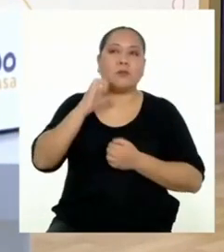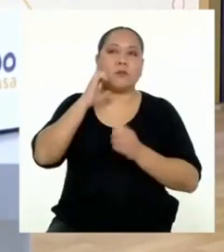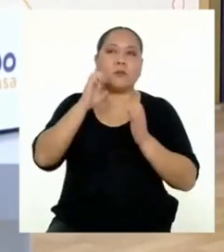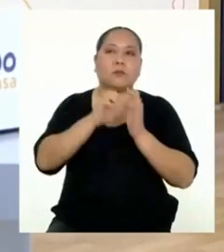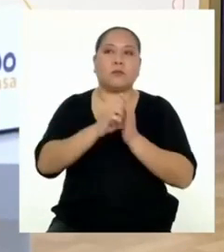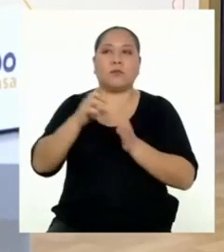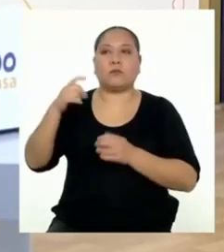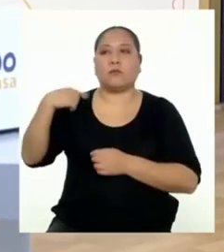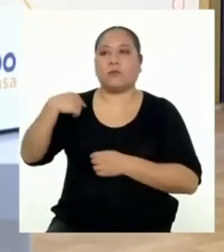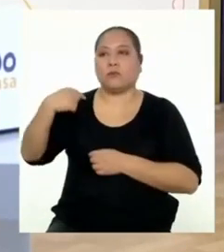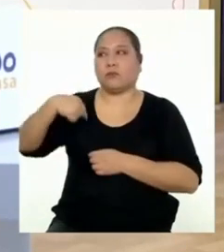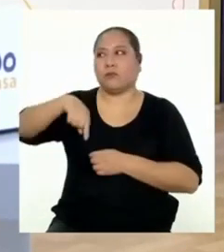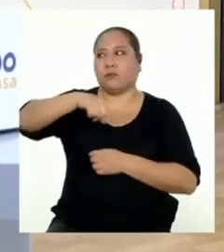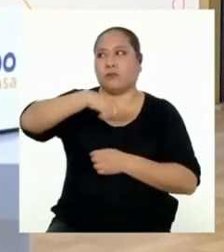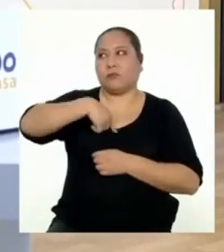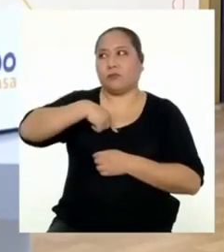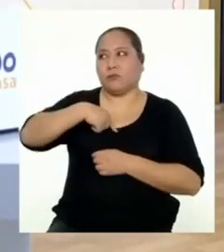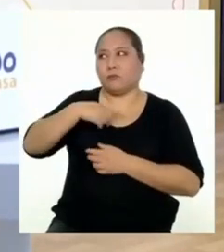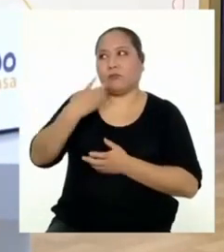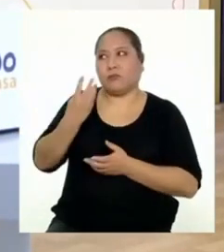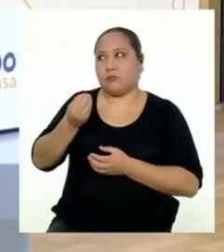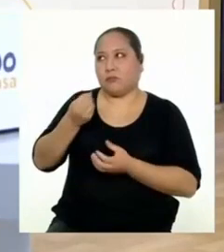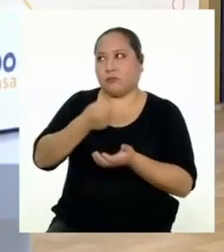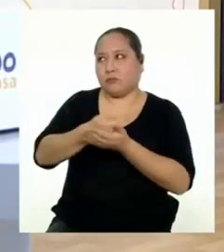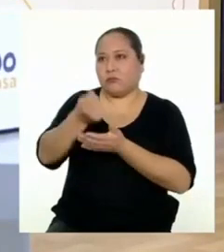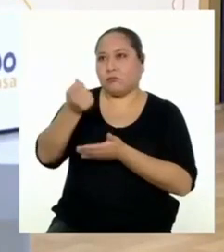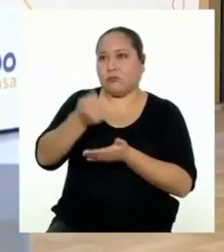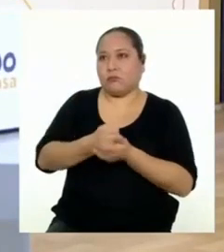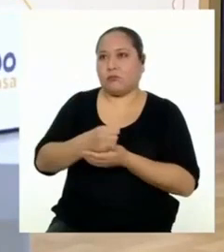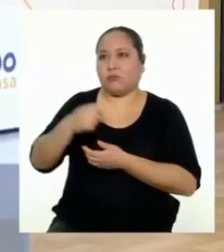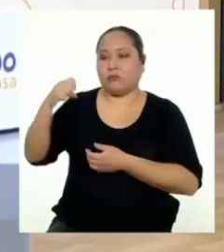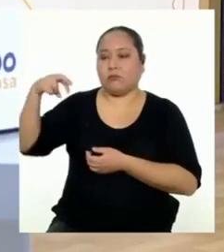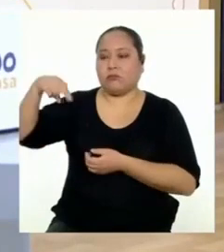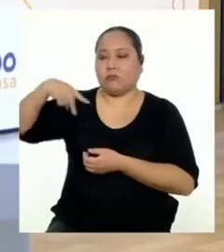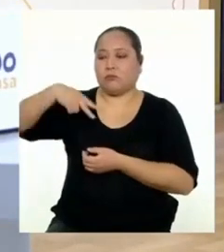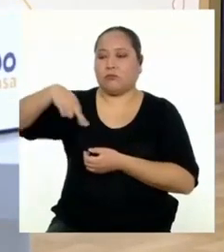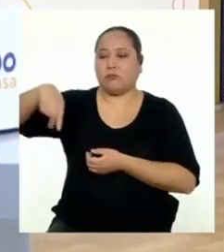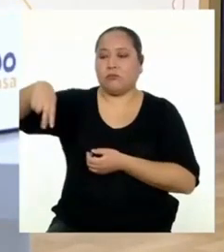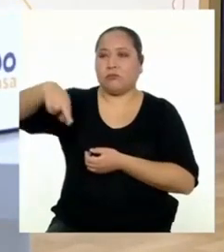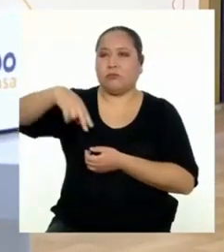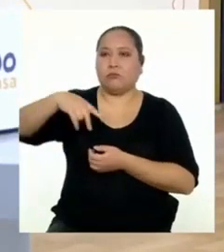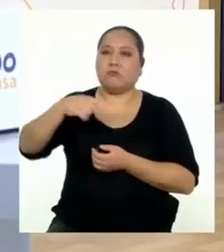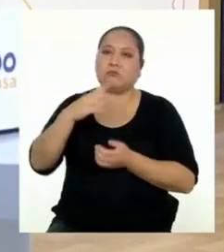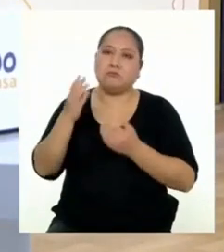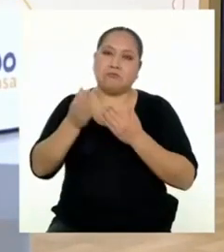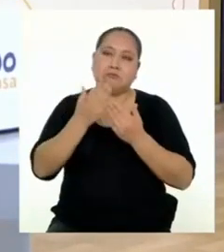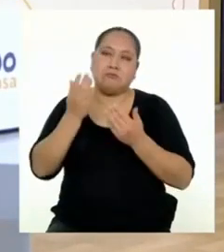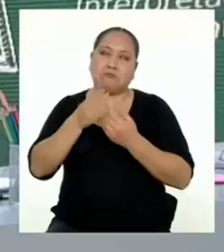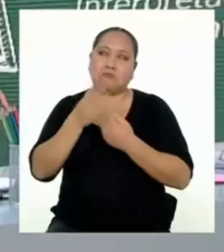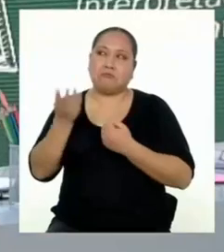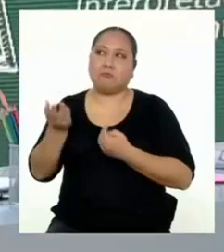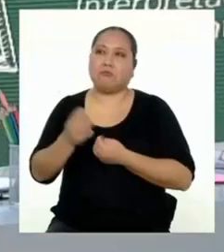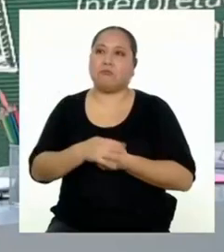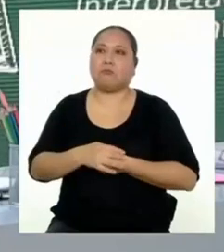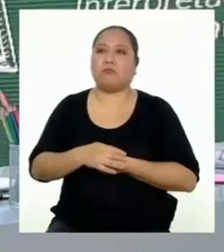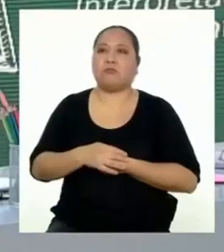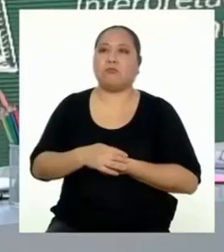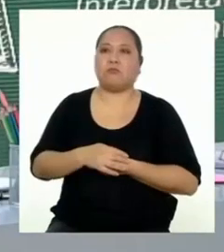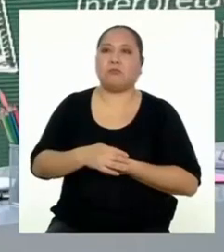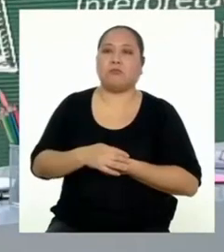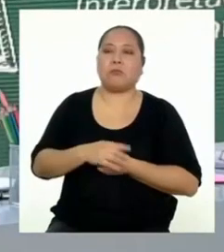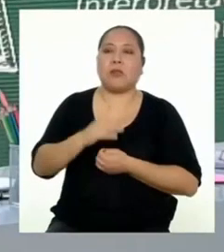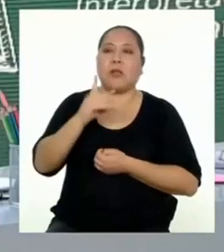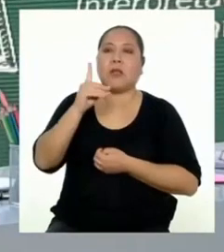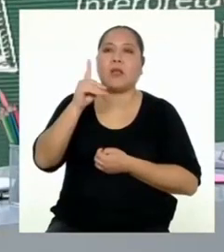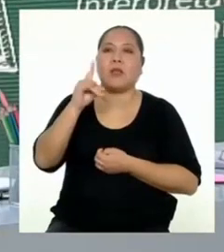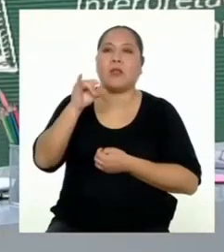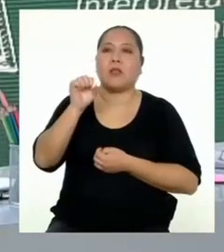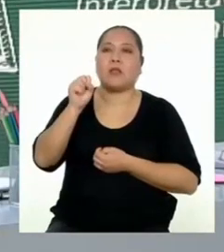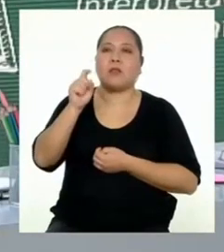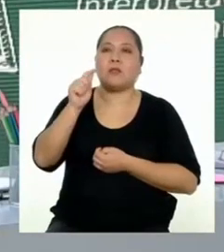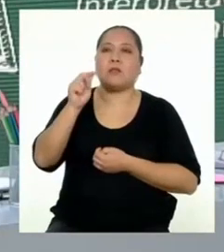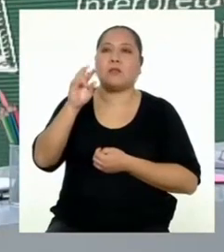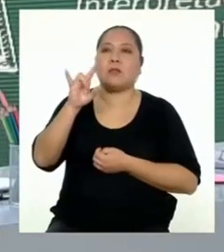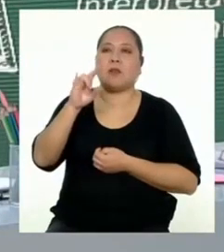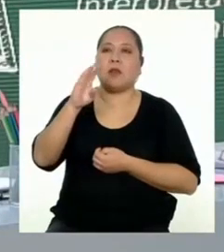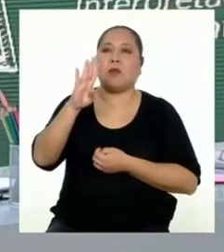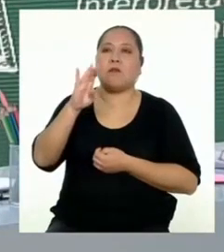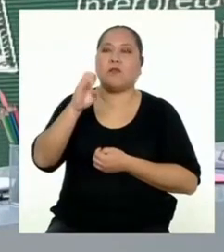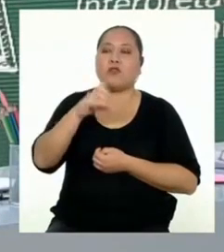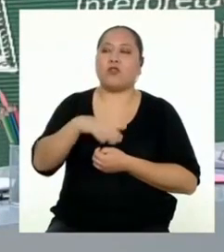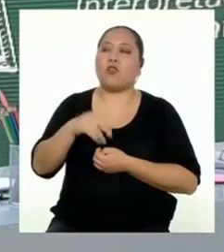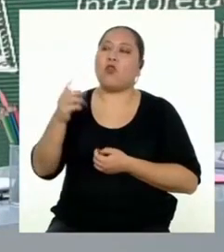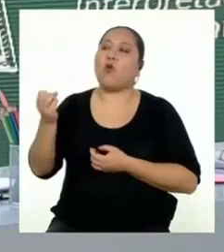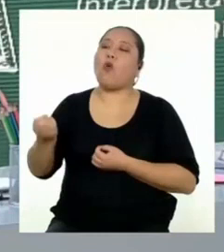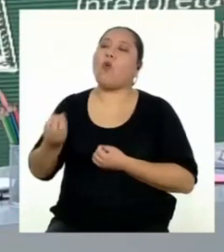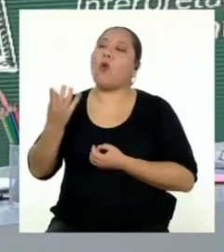caso nosotros fuimos los clientes por excelencia, así que fue un proceso bastante sencillo. La distribución son las ganancias